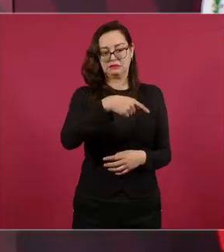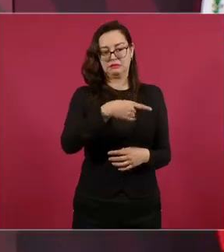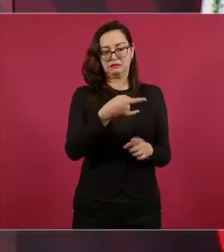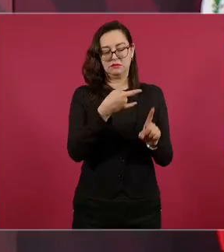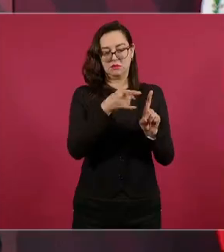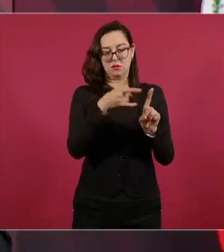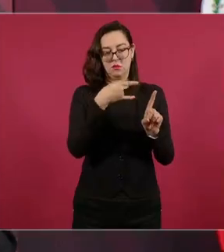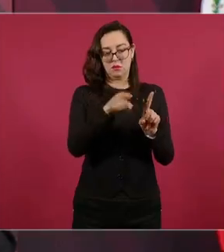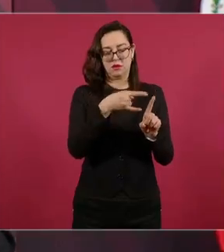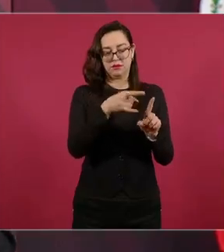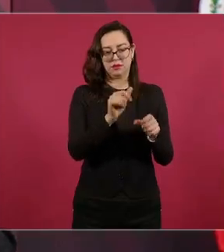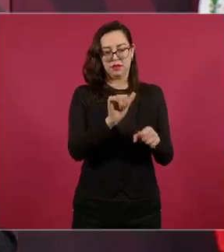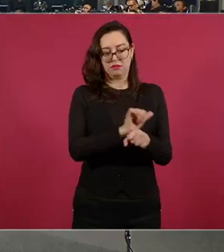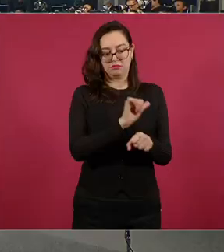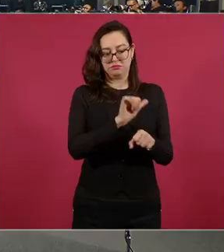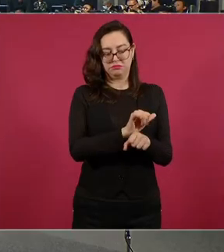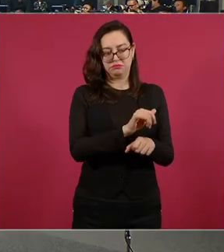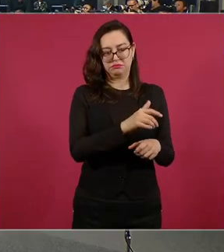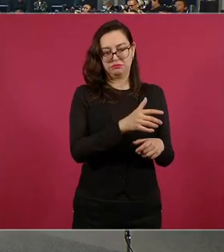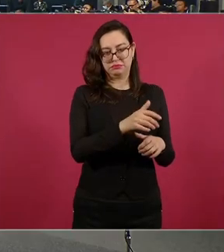Los presuntos estudiantes.